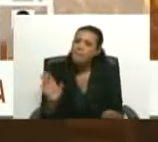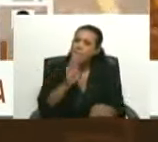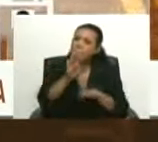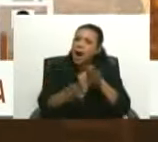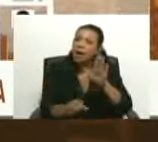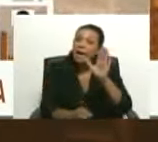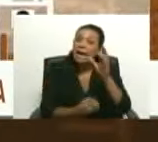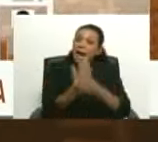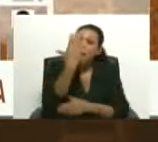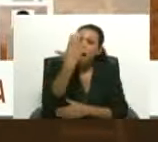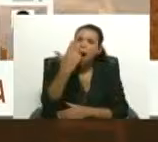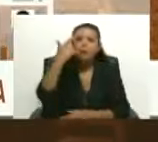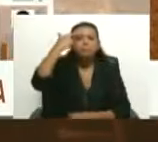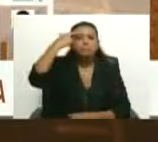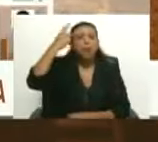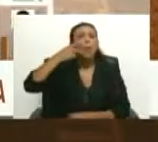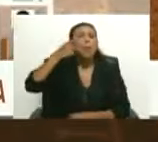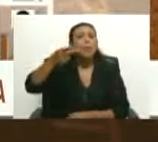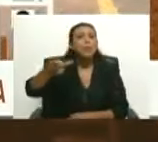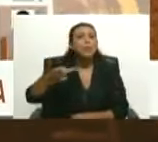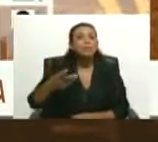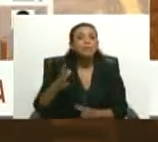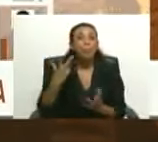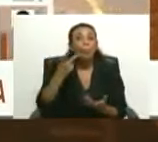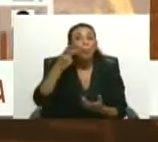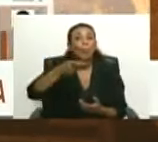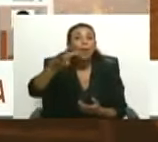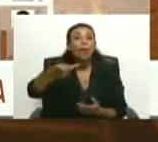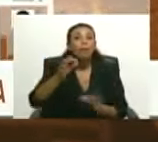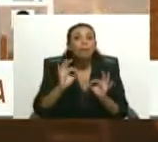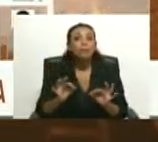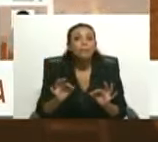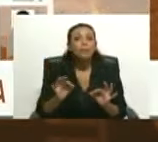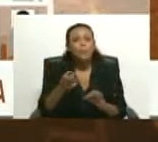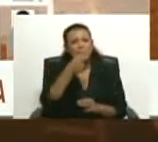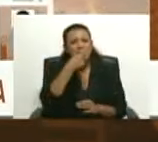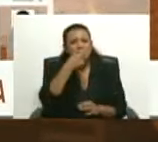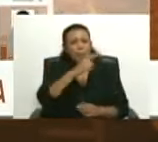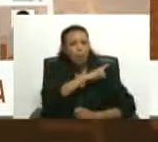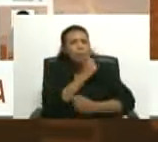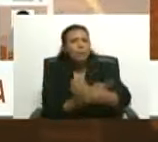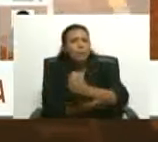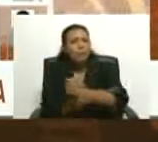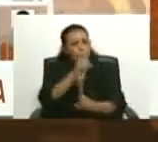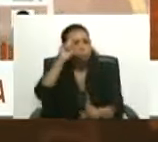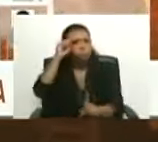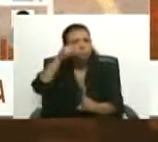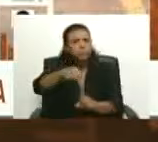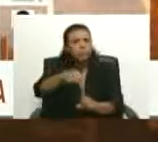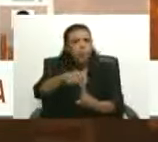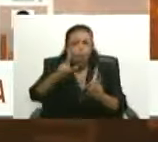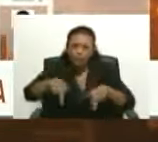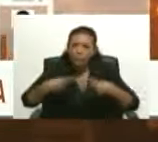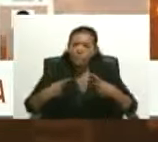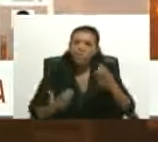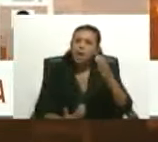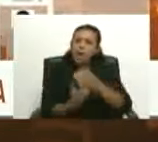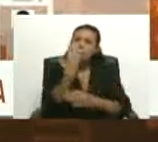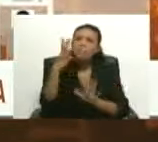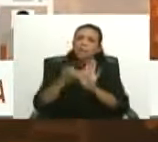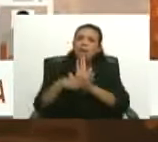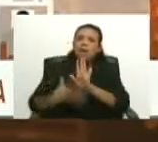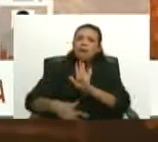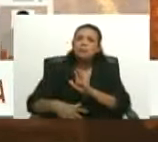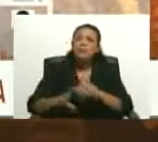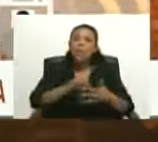de crear un partido ecologista, un partido verde, una fuerza política que levante la reivindicación del